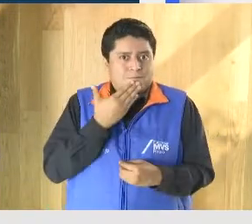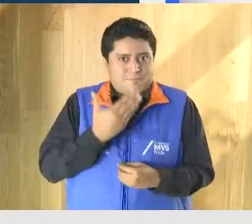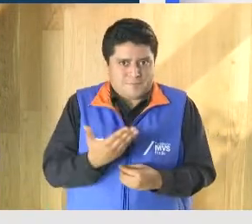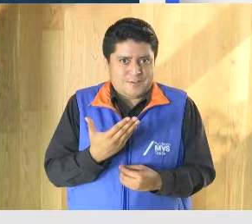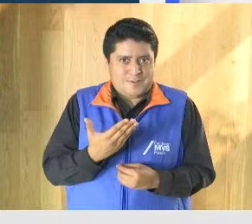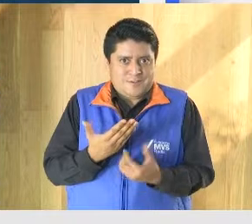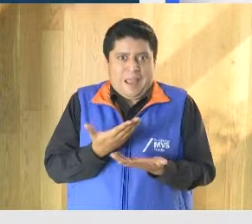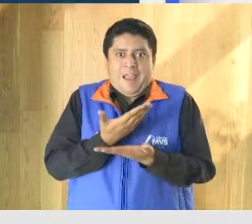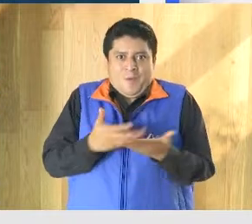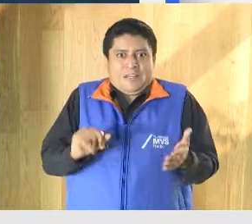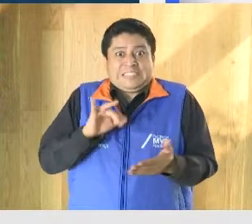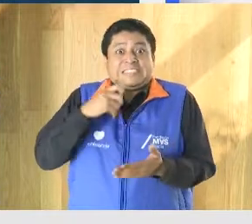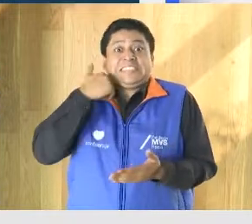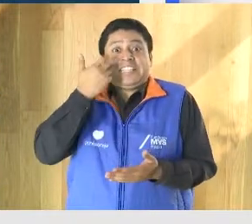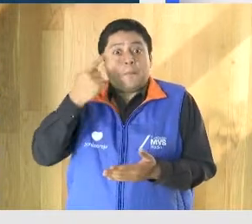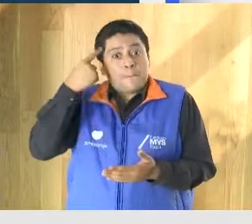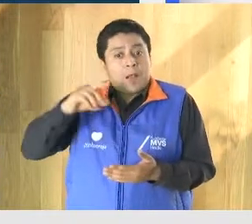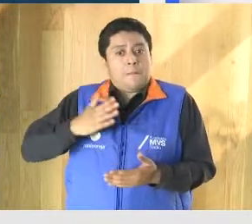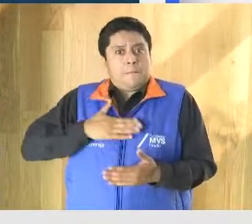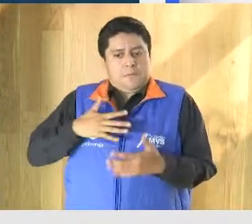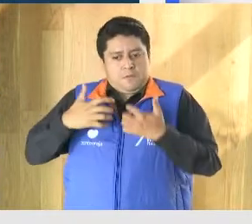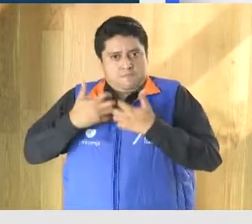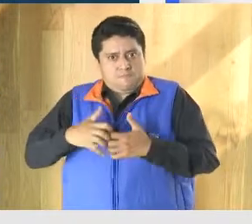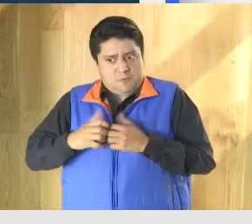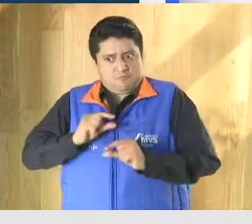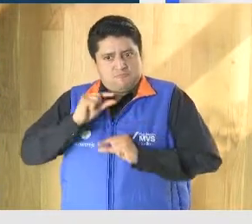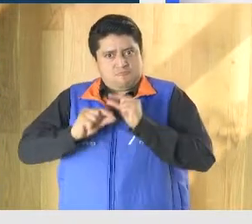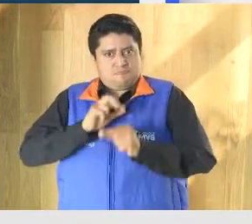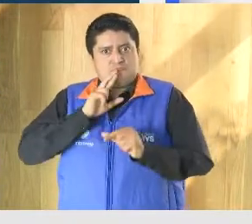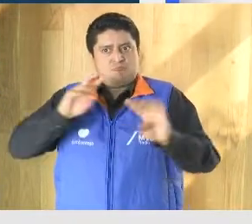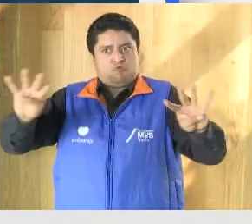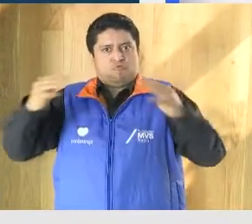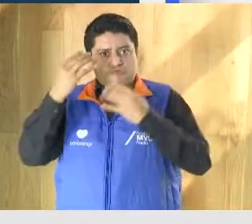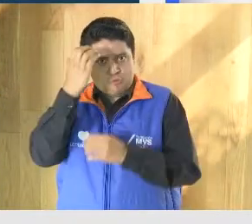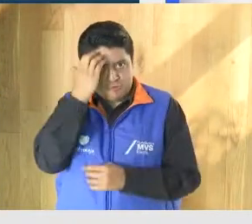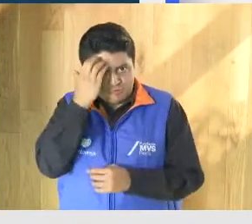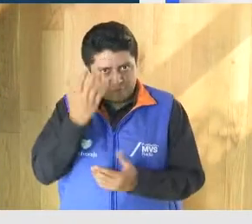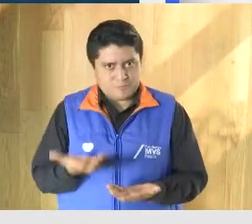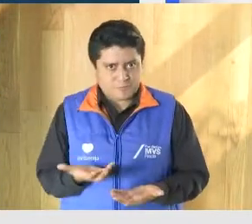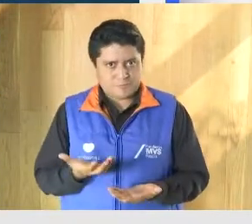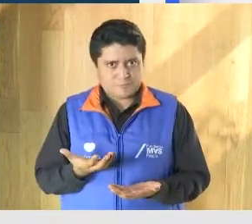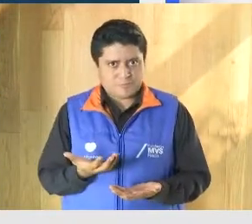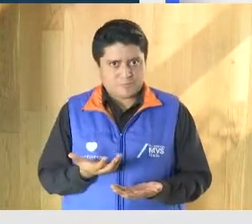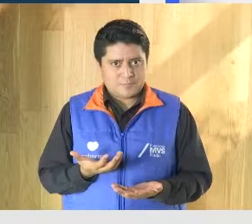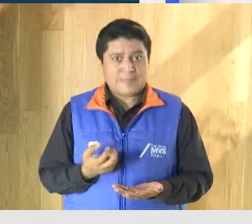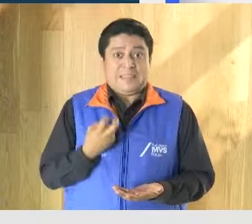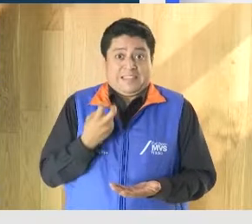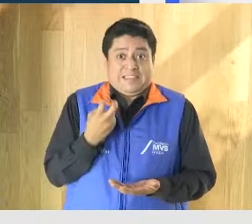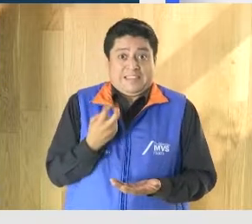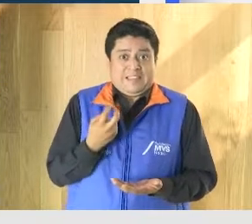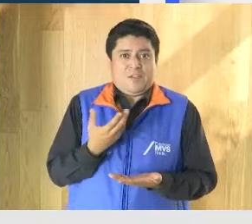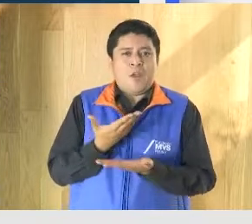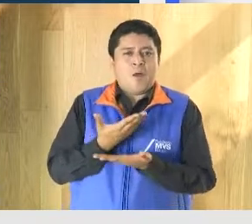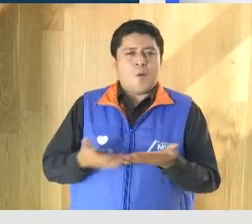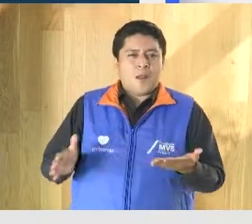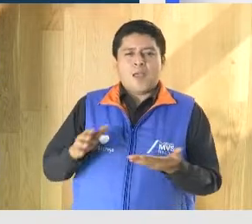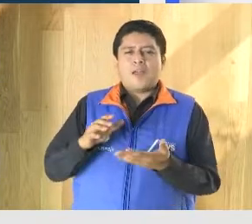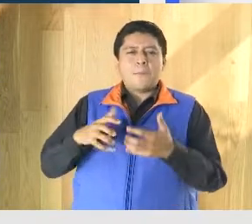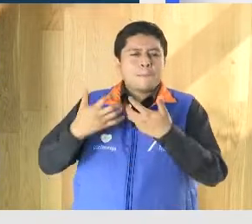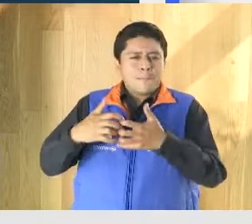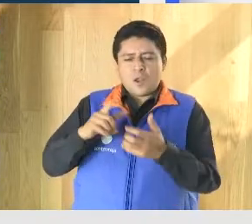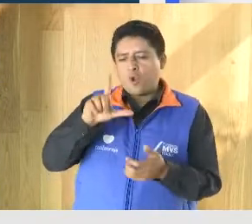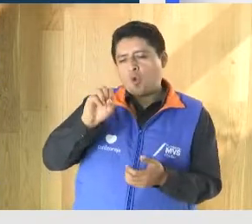marcó el camino para los CEOs responsables, pero bueno, también vemos este tipo de narrativas pues, en el CEO de L'Oréal o